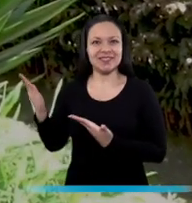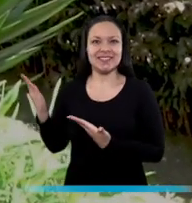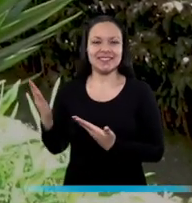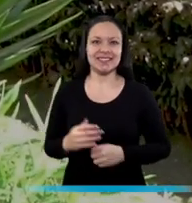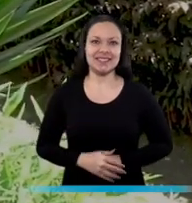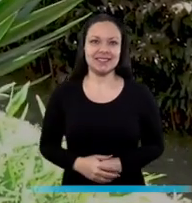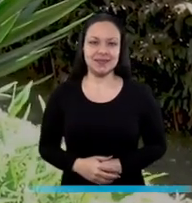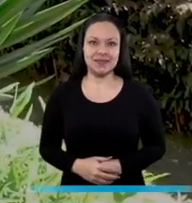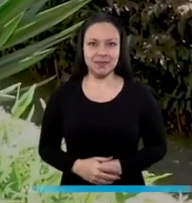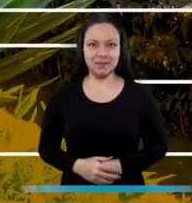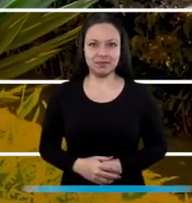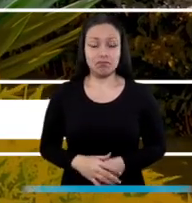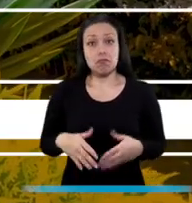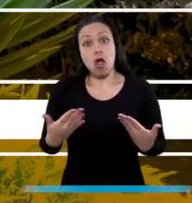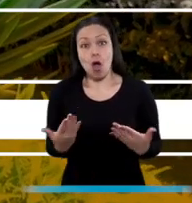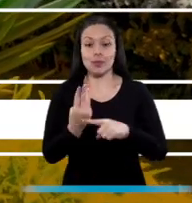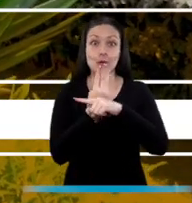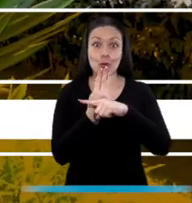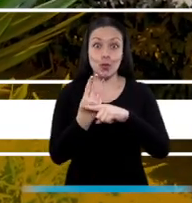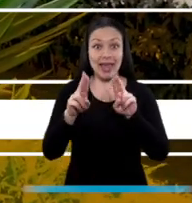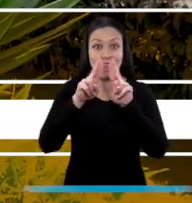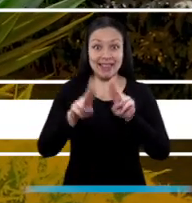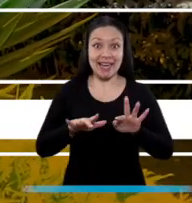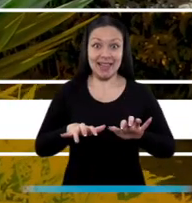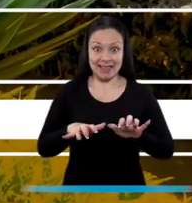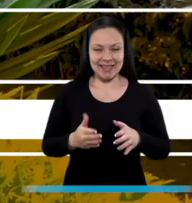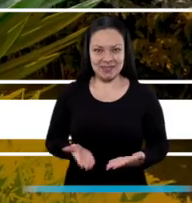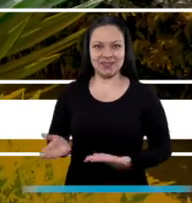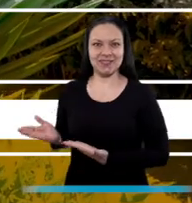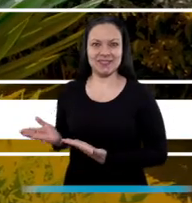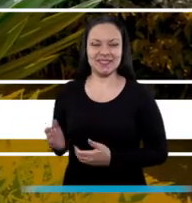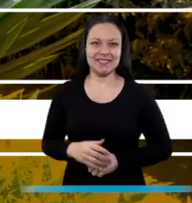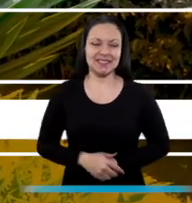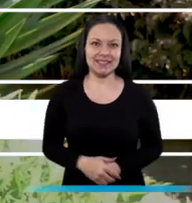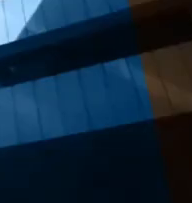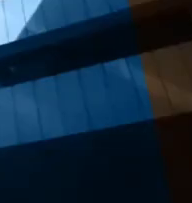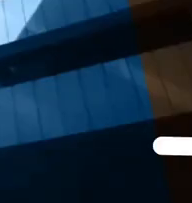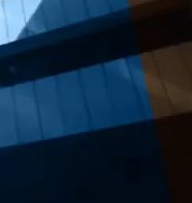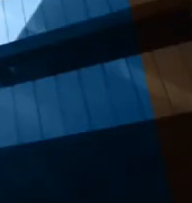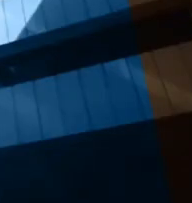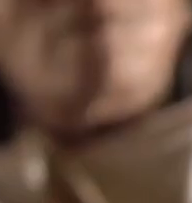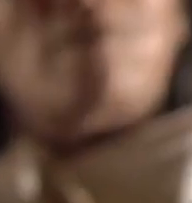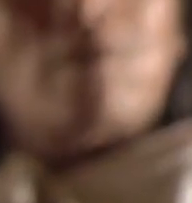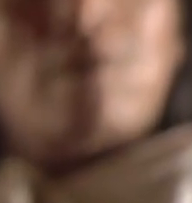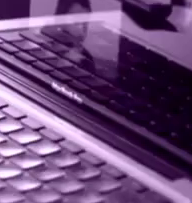018000-940-808 o a través de nuestra sede electrónica en www.procuraduría.gov.co.